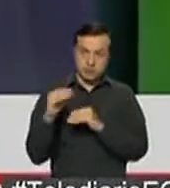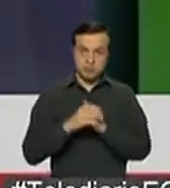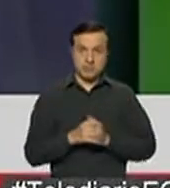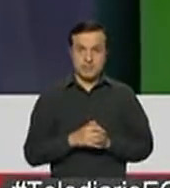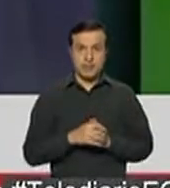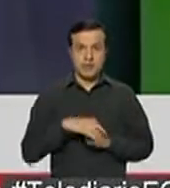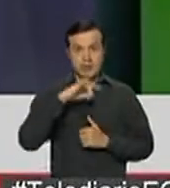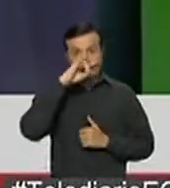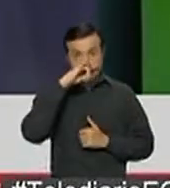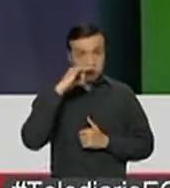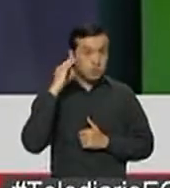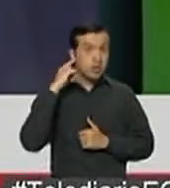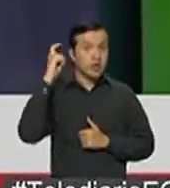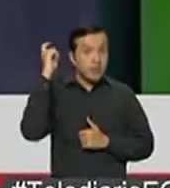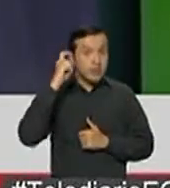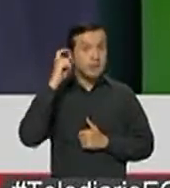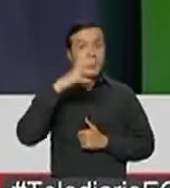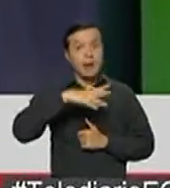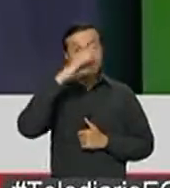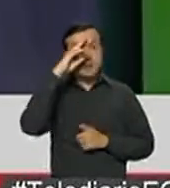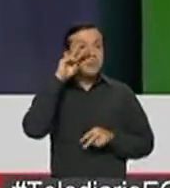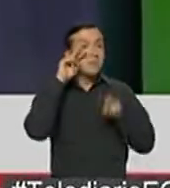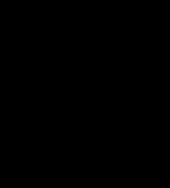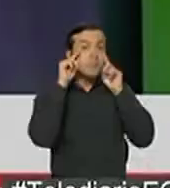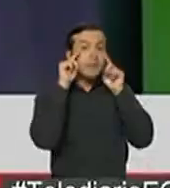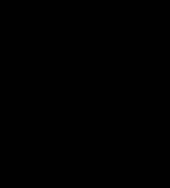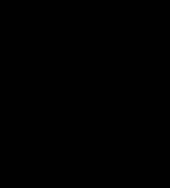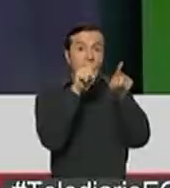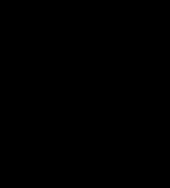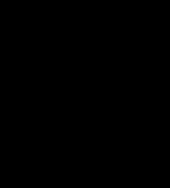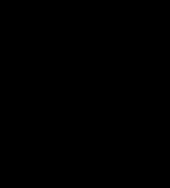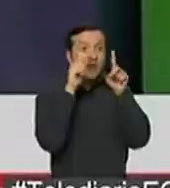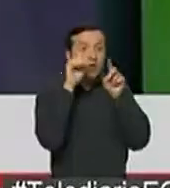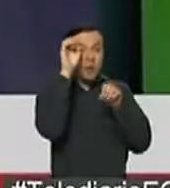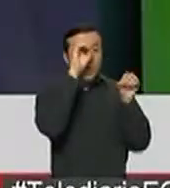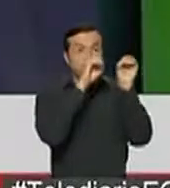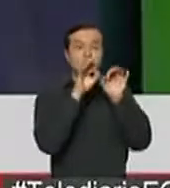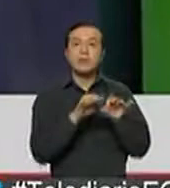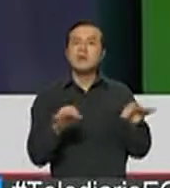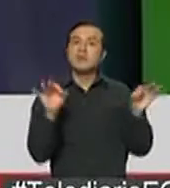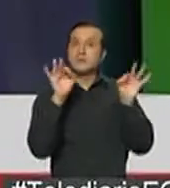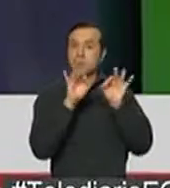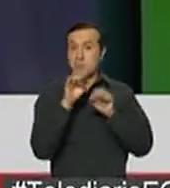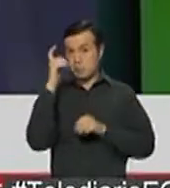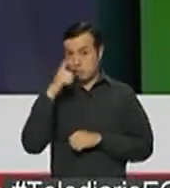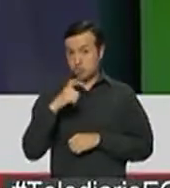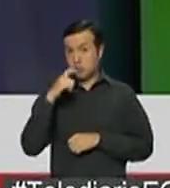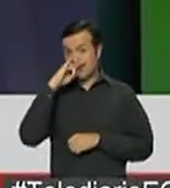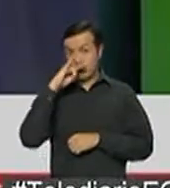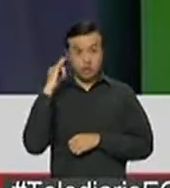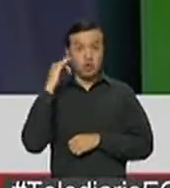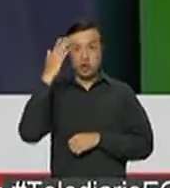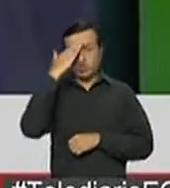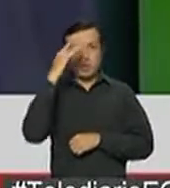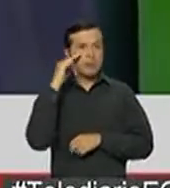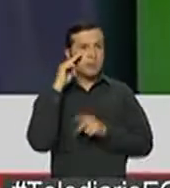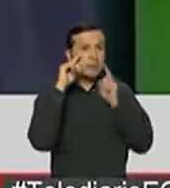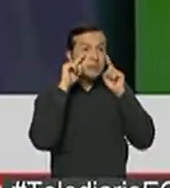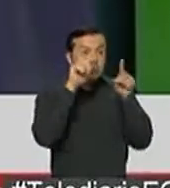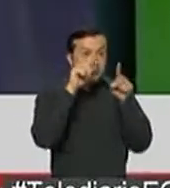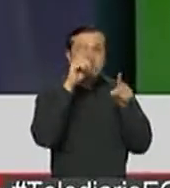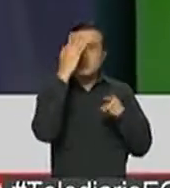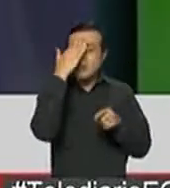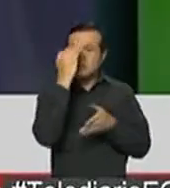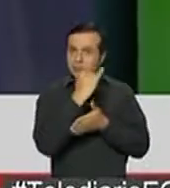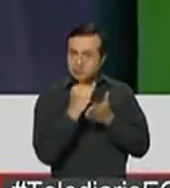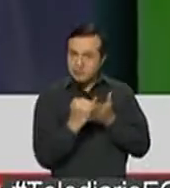aprender a mirar, enseñarles a aprender a observar, es algo imprescindible. El que sabe mirar, el niño que sabe mirar, sabe pintar, el niño que